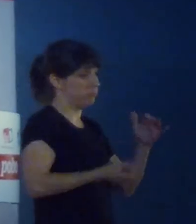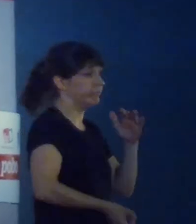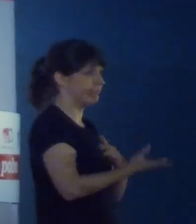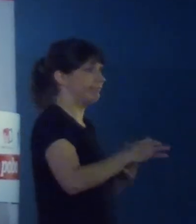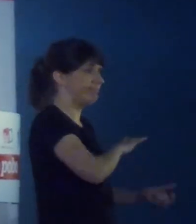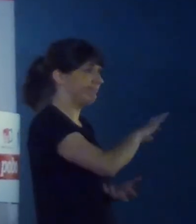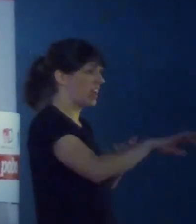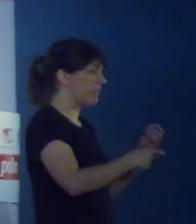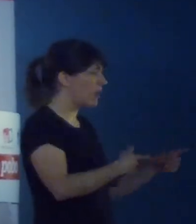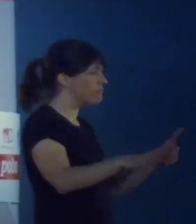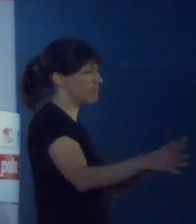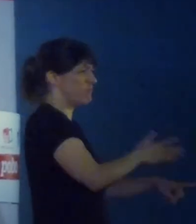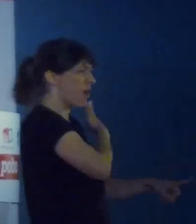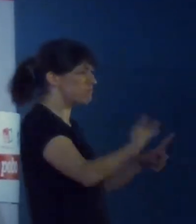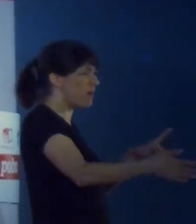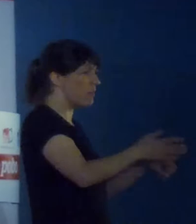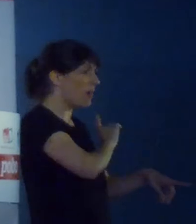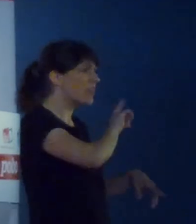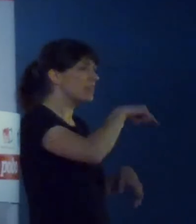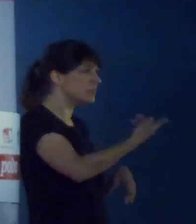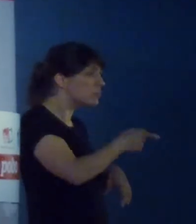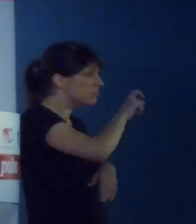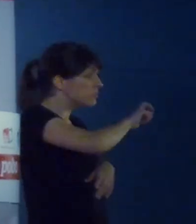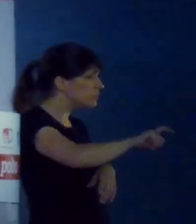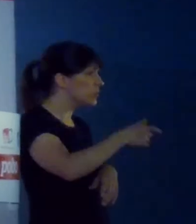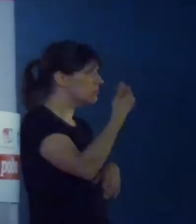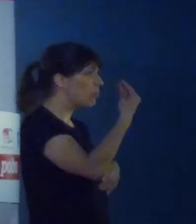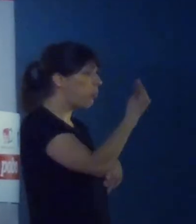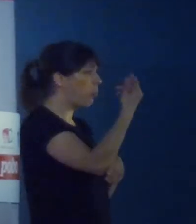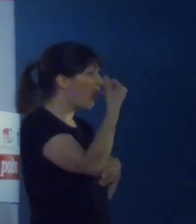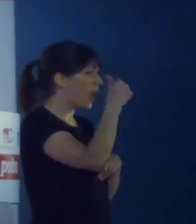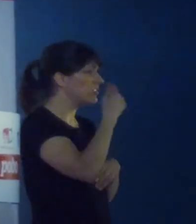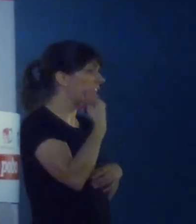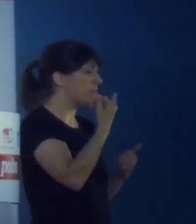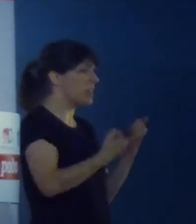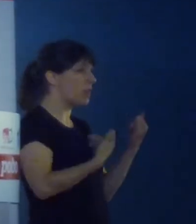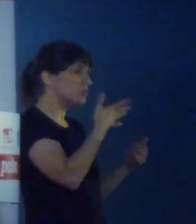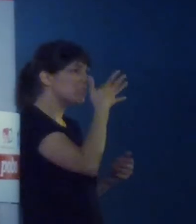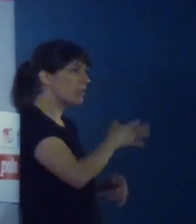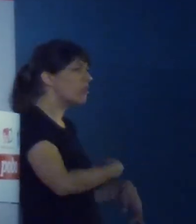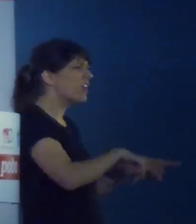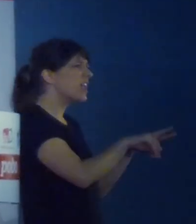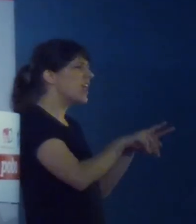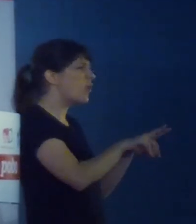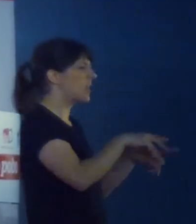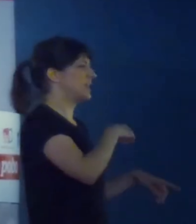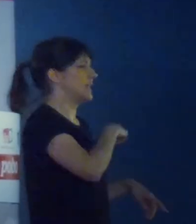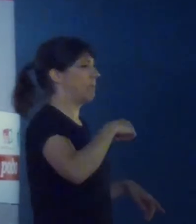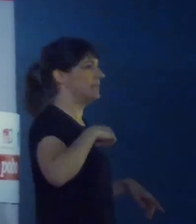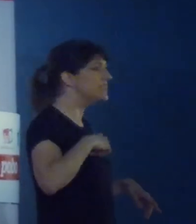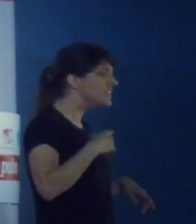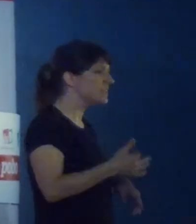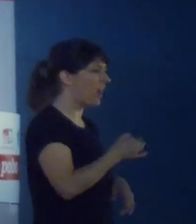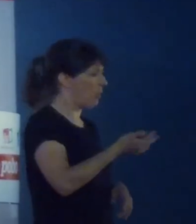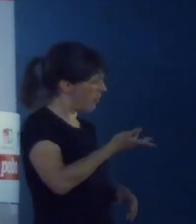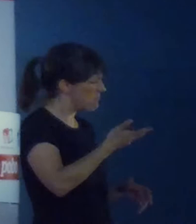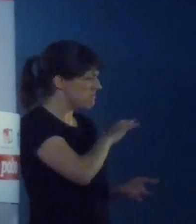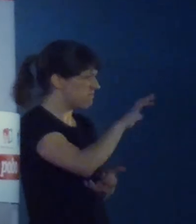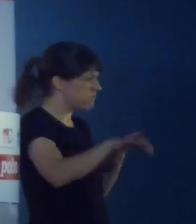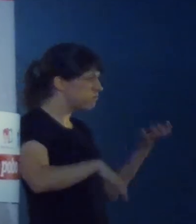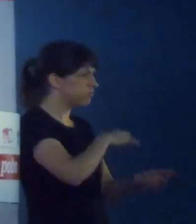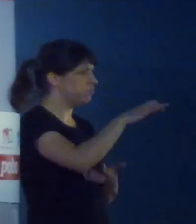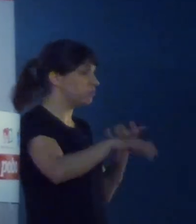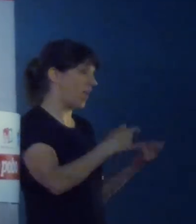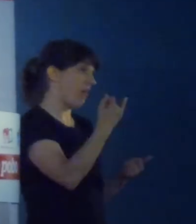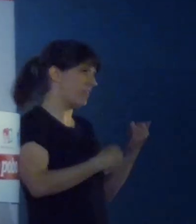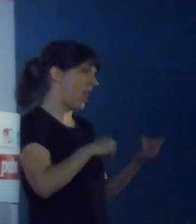neles e por riba, logo, a rapaces que se solidarizan con eles, acúsanos de ser independentistas, agitadores, e os meten tamén